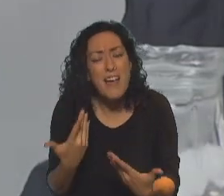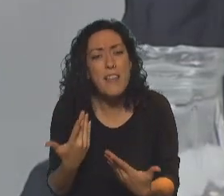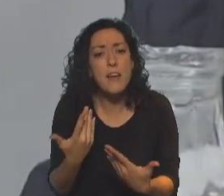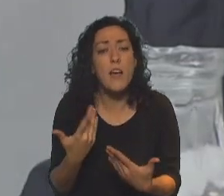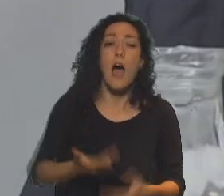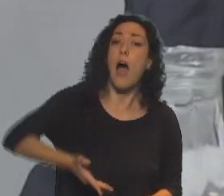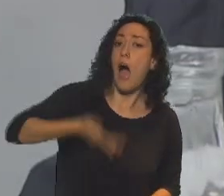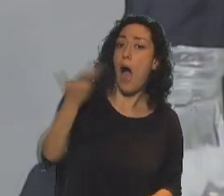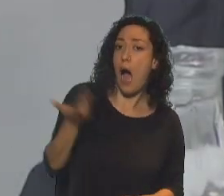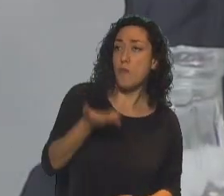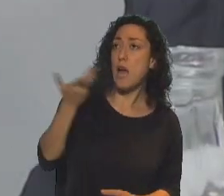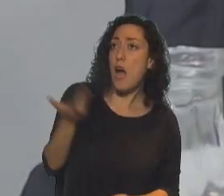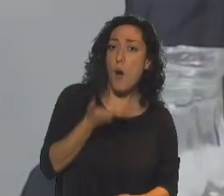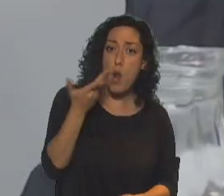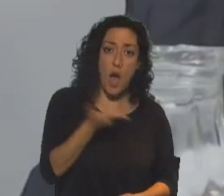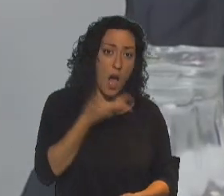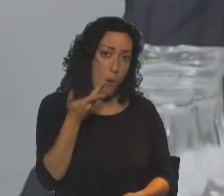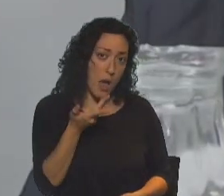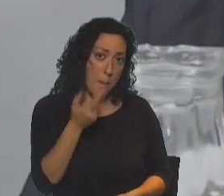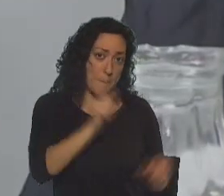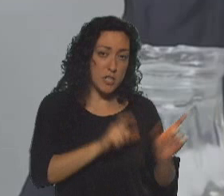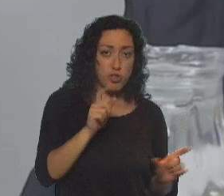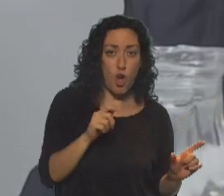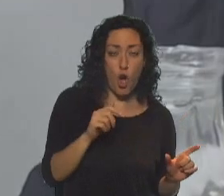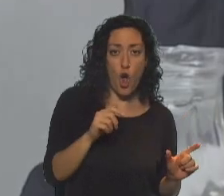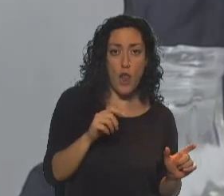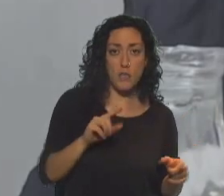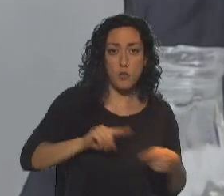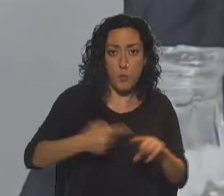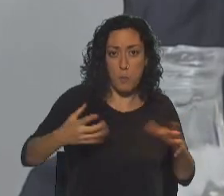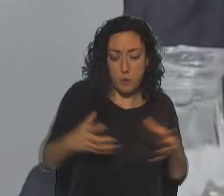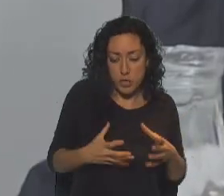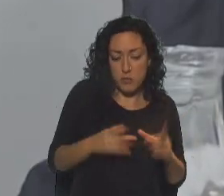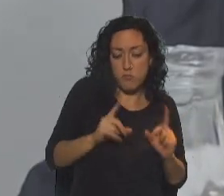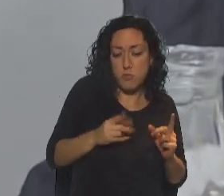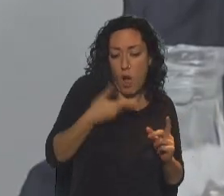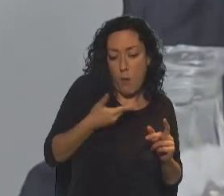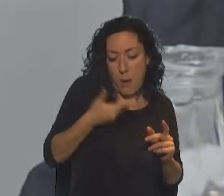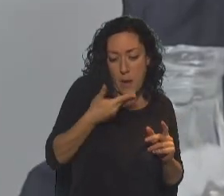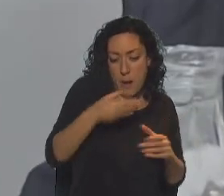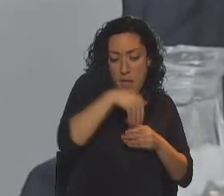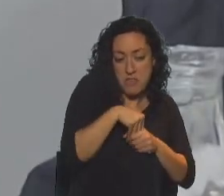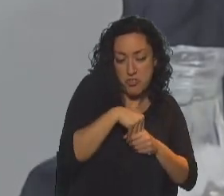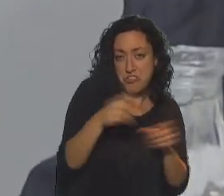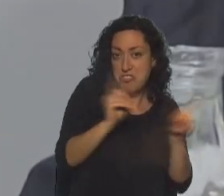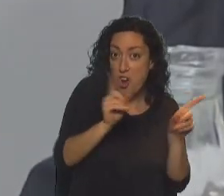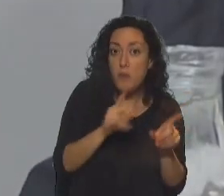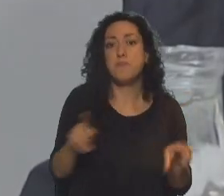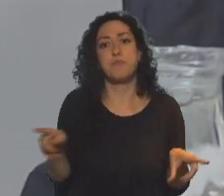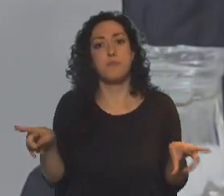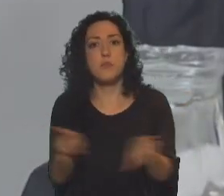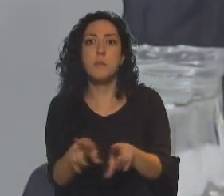hablando únicamente entre los que pensamos de una manera. Esa fue cuando yo me junté, que tuvo